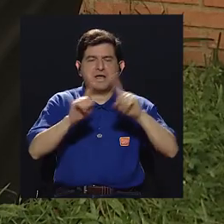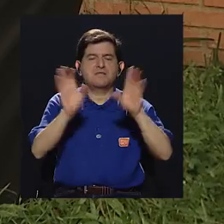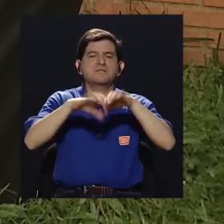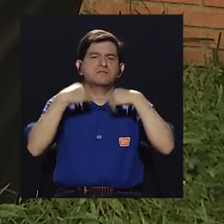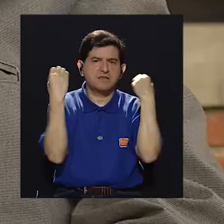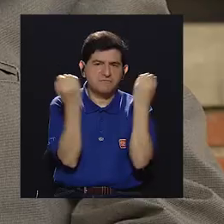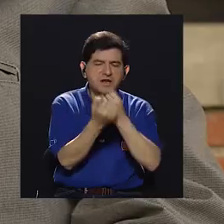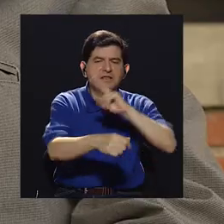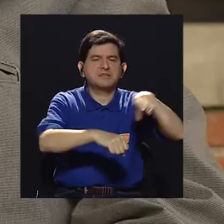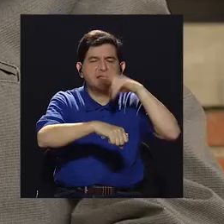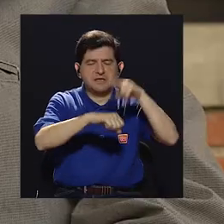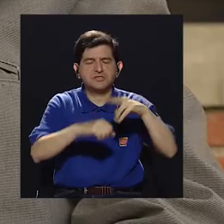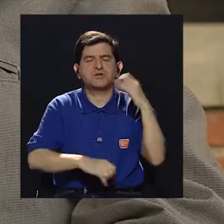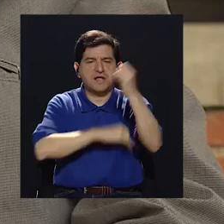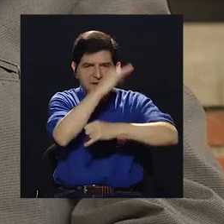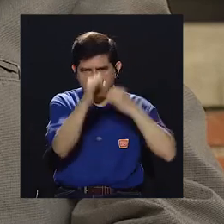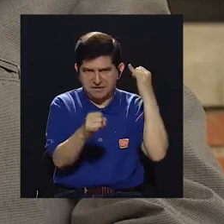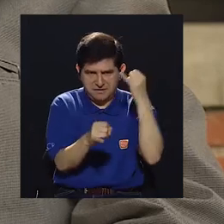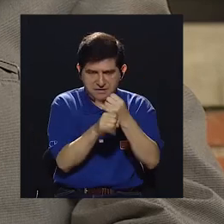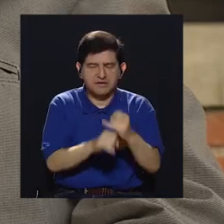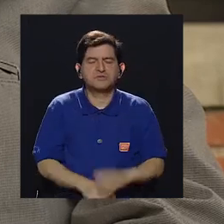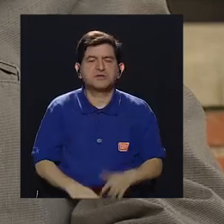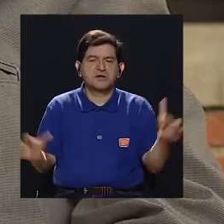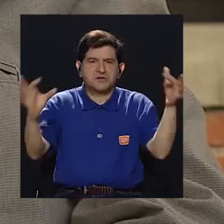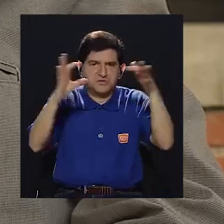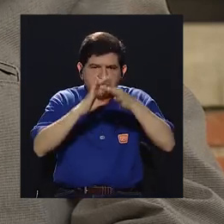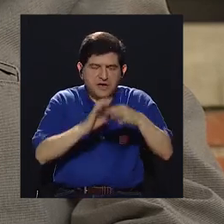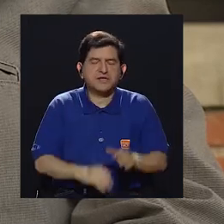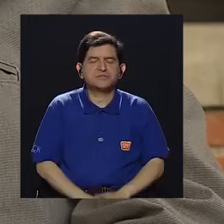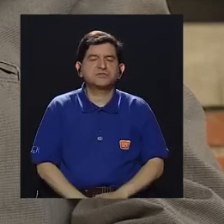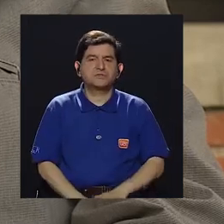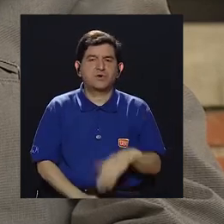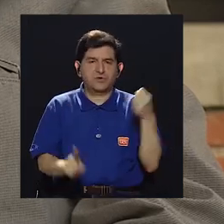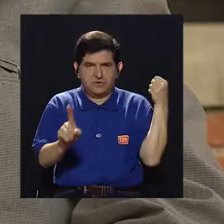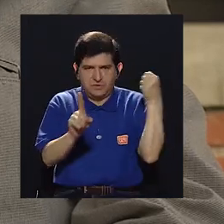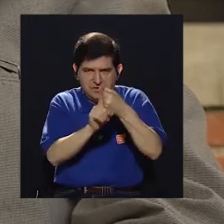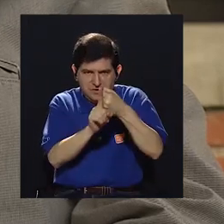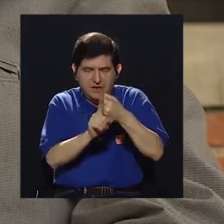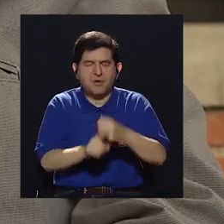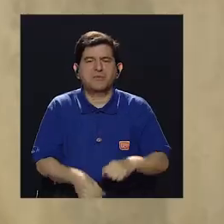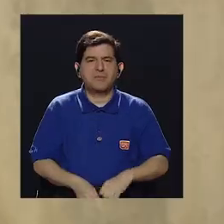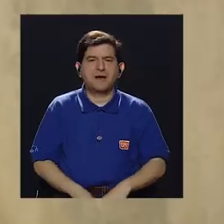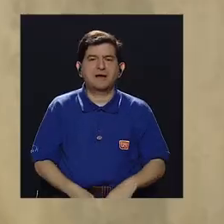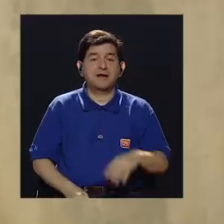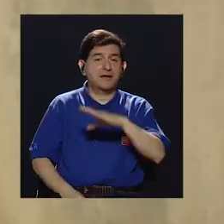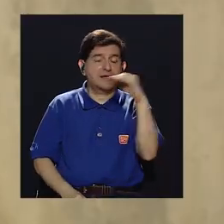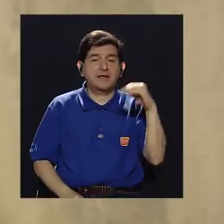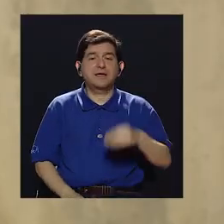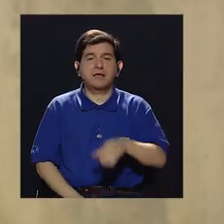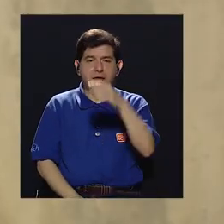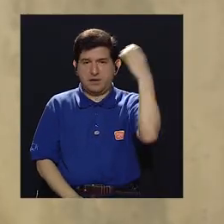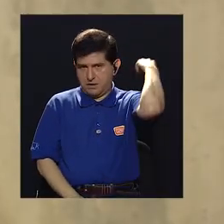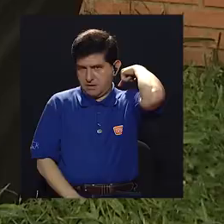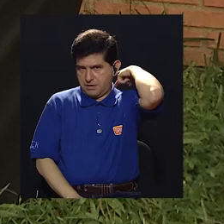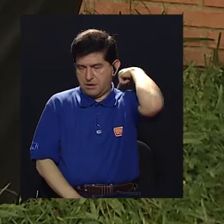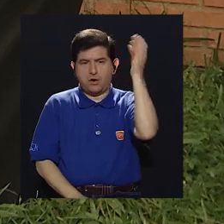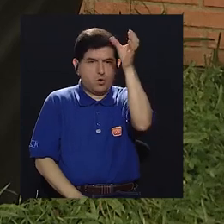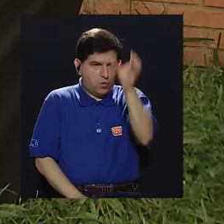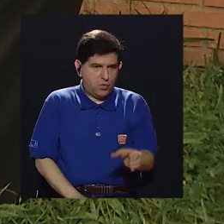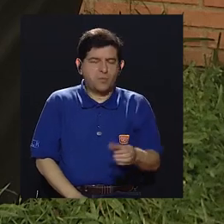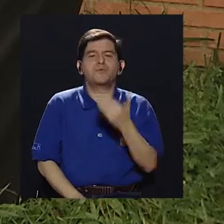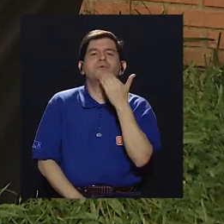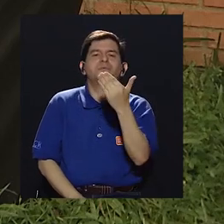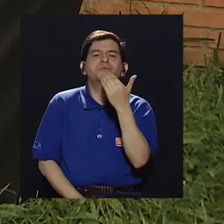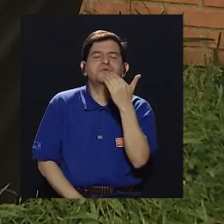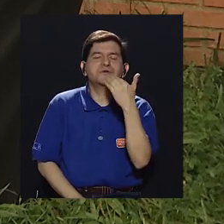varias organizaciones nacionales e internacionales relacionadas con la ortopedia, la traumatología y columna vertebral. Doctor,